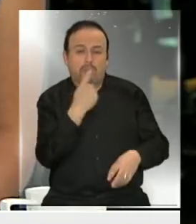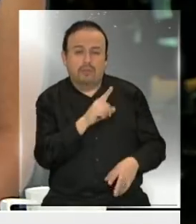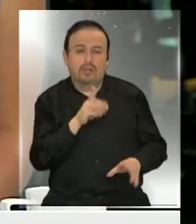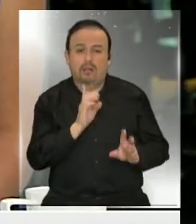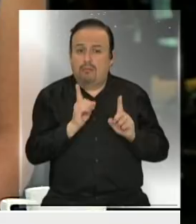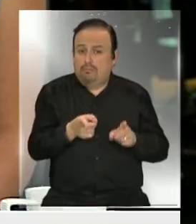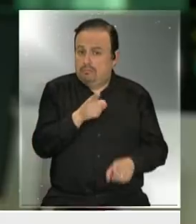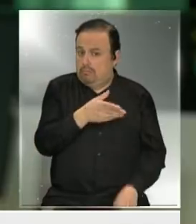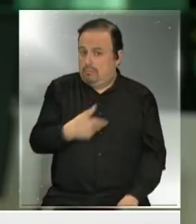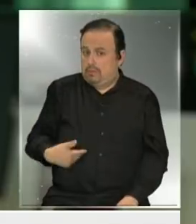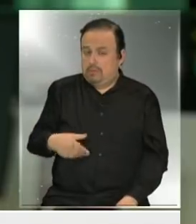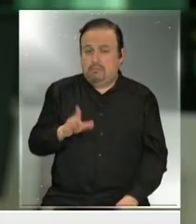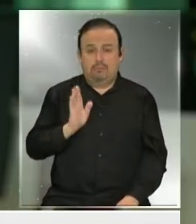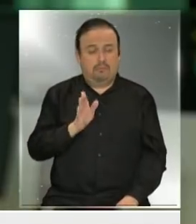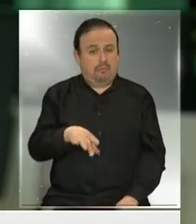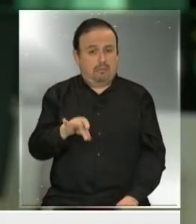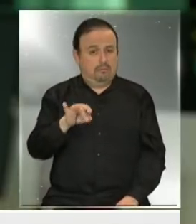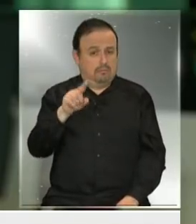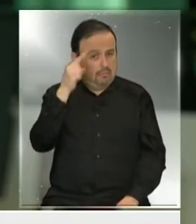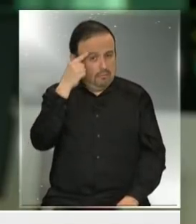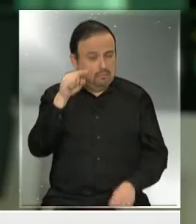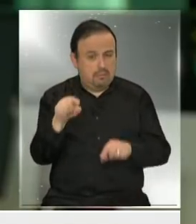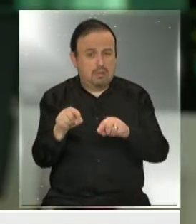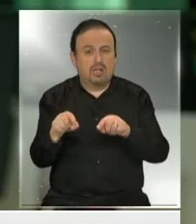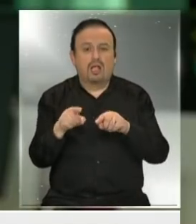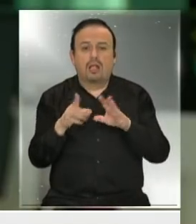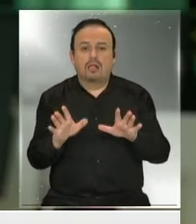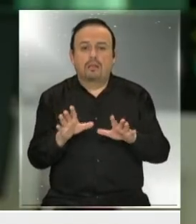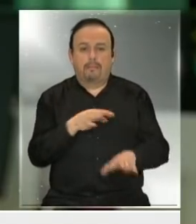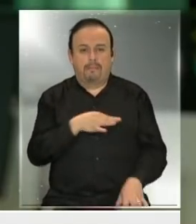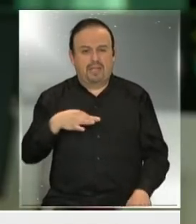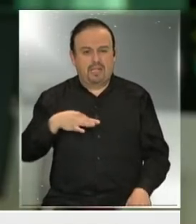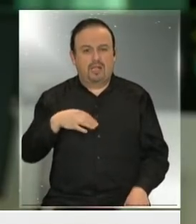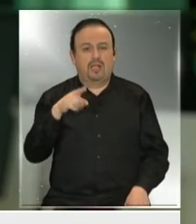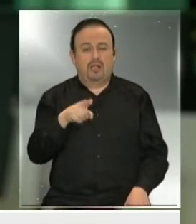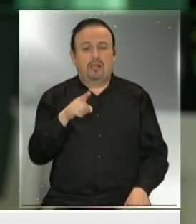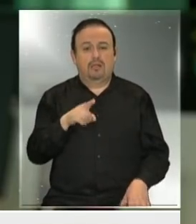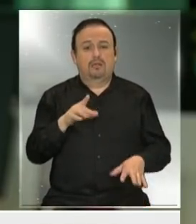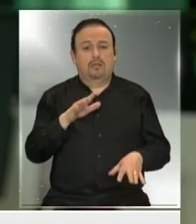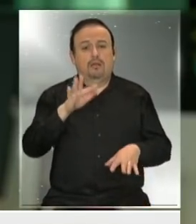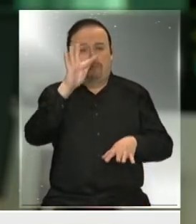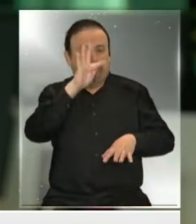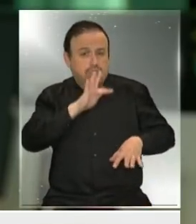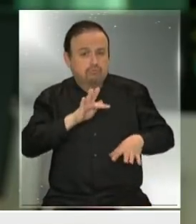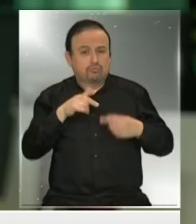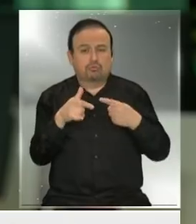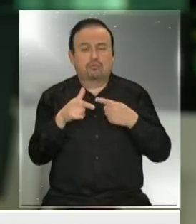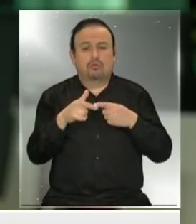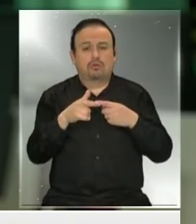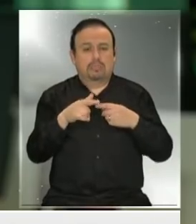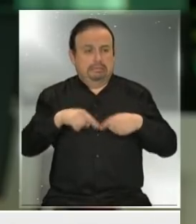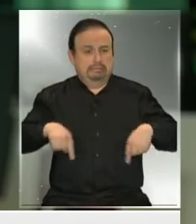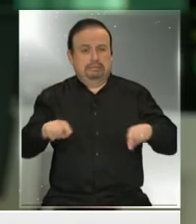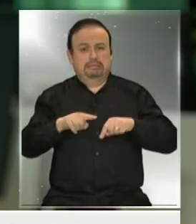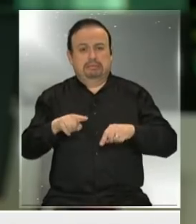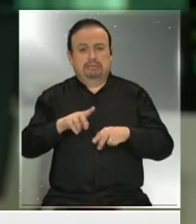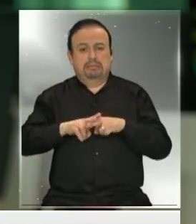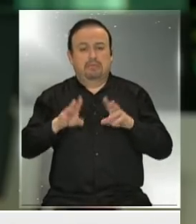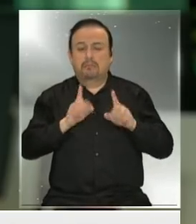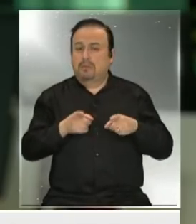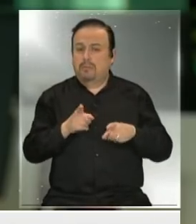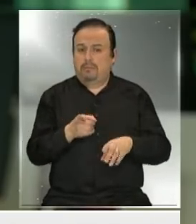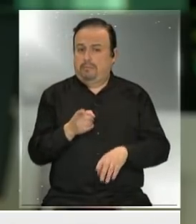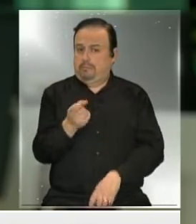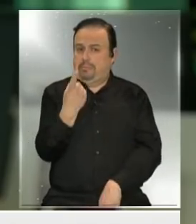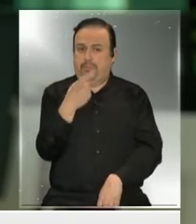eso lo tendrá que ver el presidente pero claramente los ministros son funcionales a lo que está pasando aquí lo que hay que resguardar